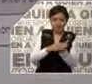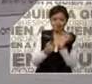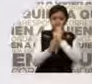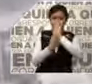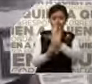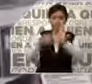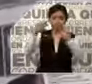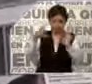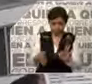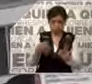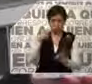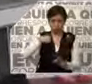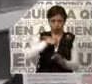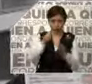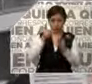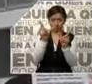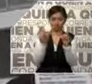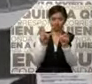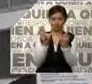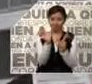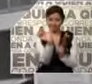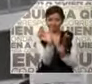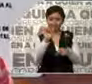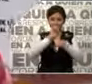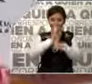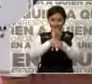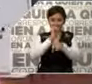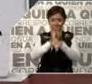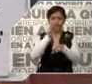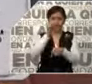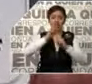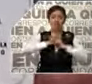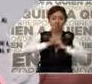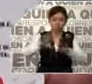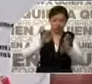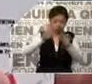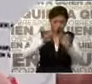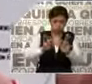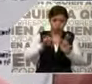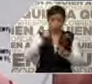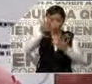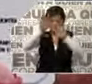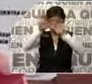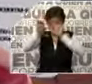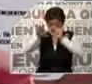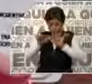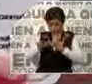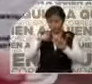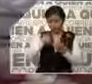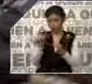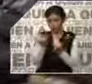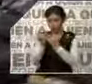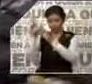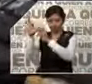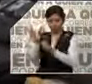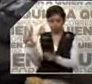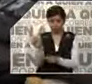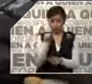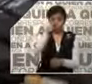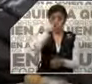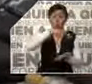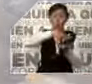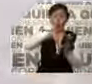nosotros. Es una tarjeta de identificación vehicular que trae información. Toda esa información va a nuestra base de datos. Si usted va a comprar